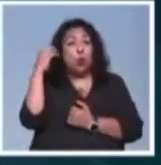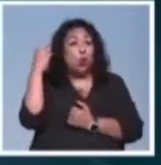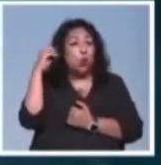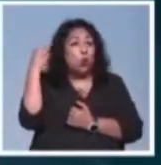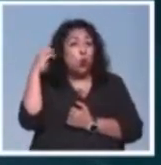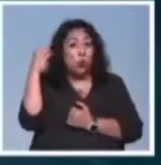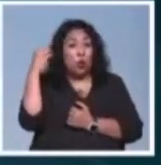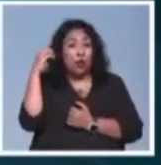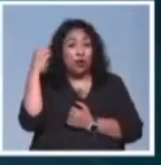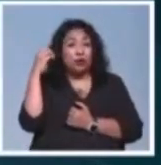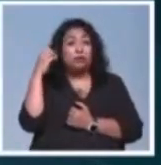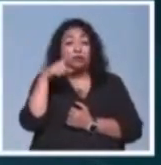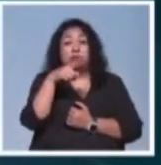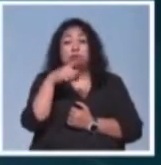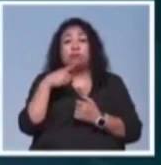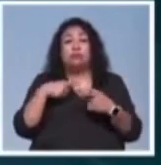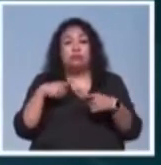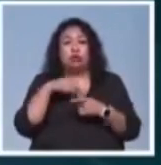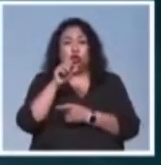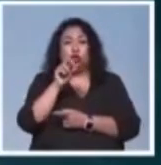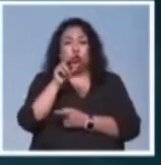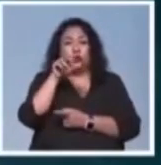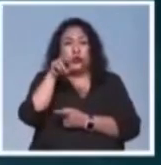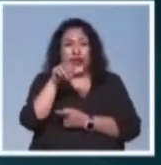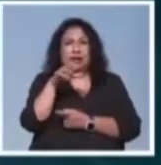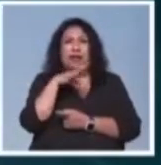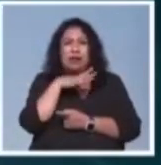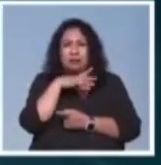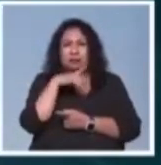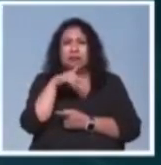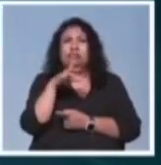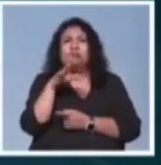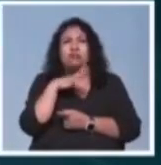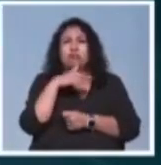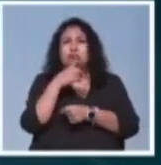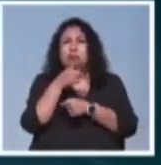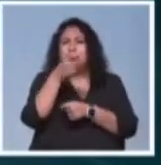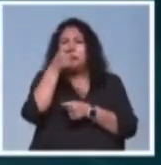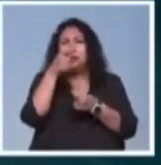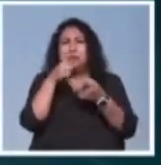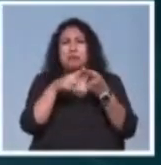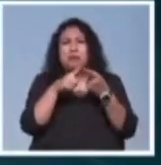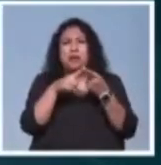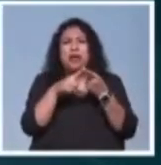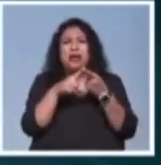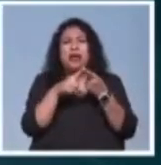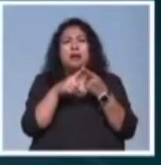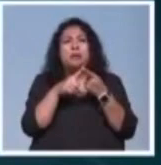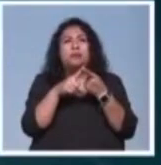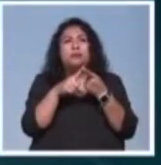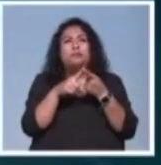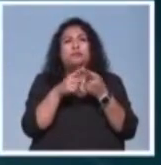Oaxaca esta artista Susana Wald, que tiene la primera parte